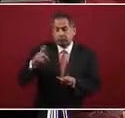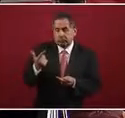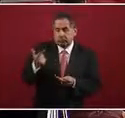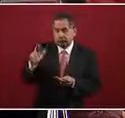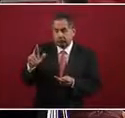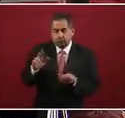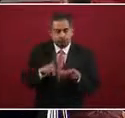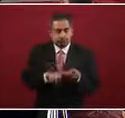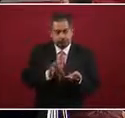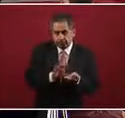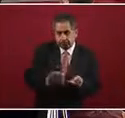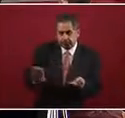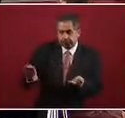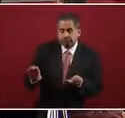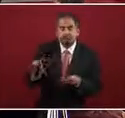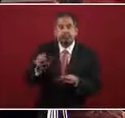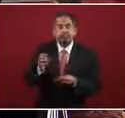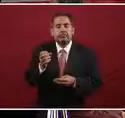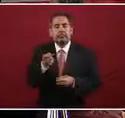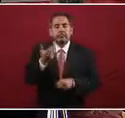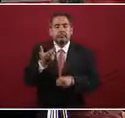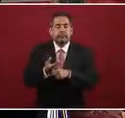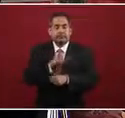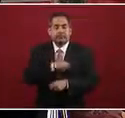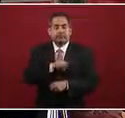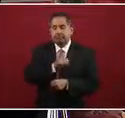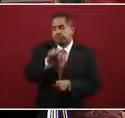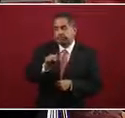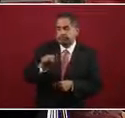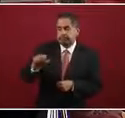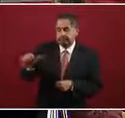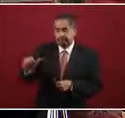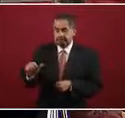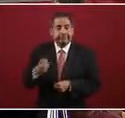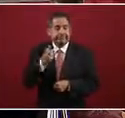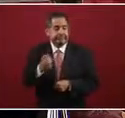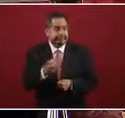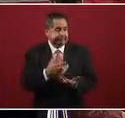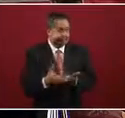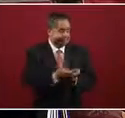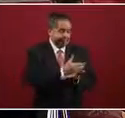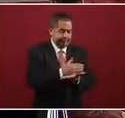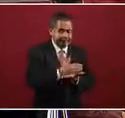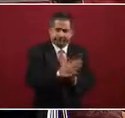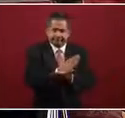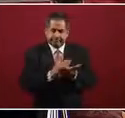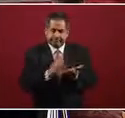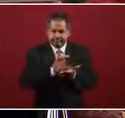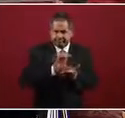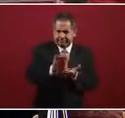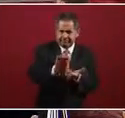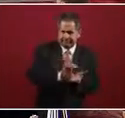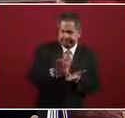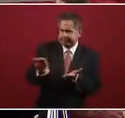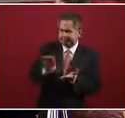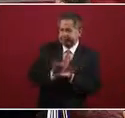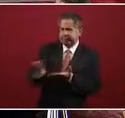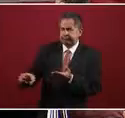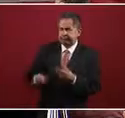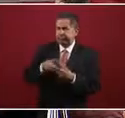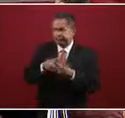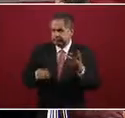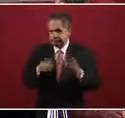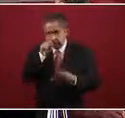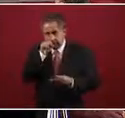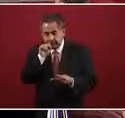y se fue a la Secretaría de Salud. Fueron las tres fuentes, fue a donde se destinaron los recursos.